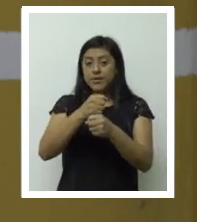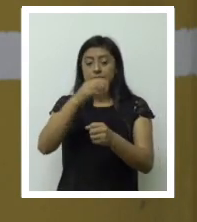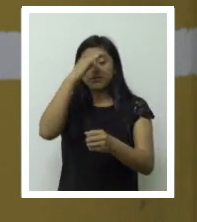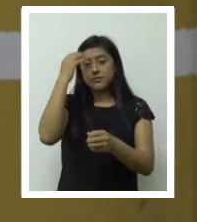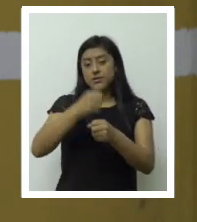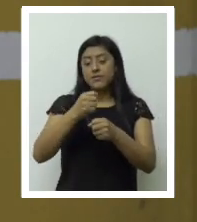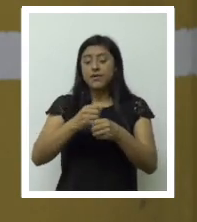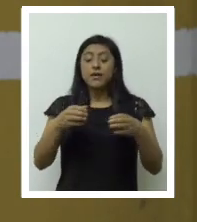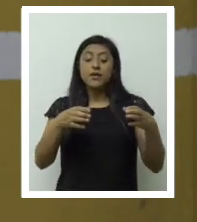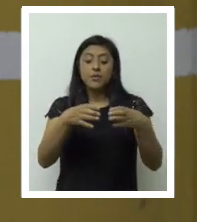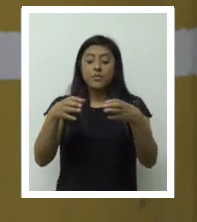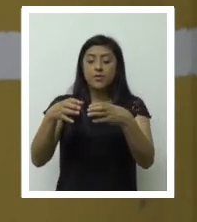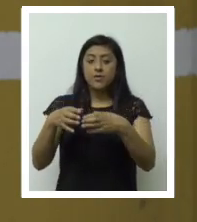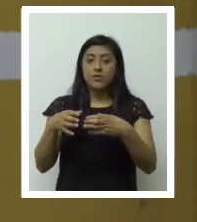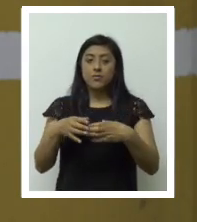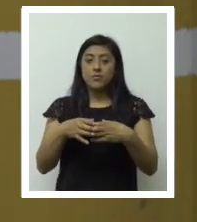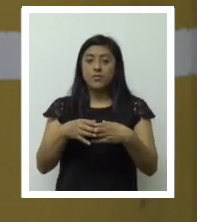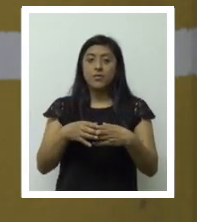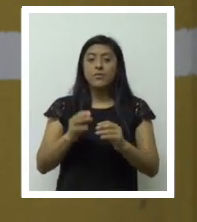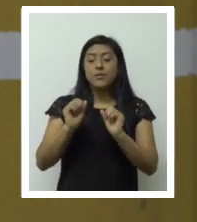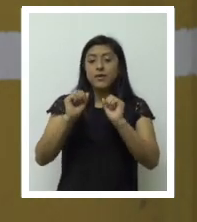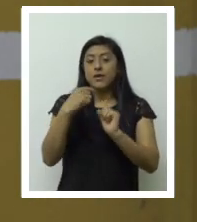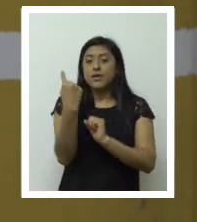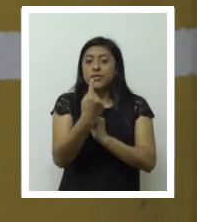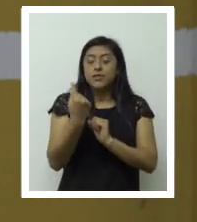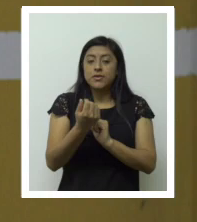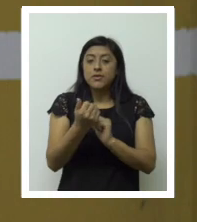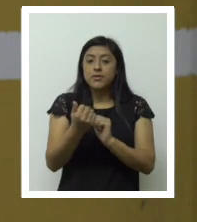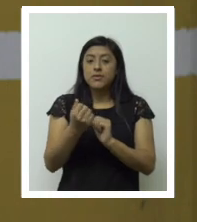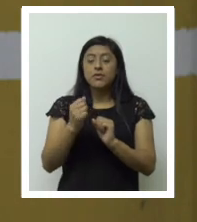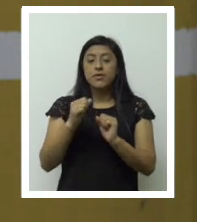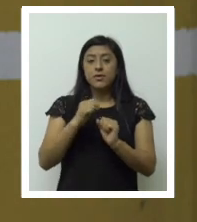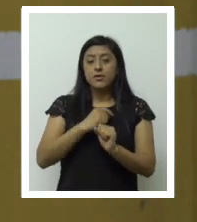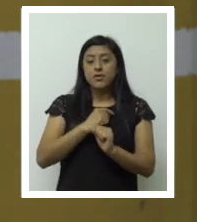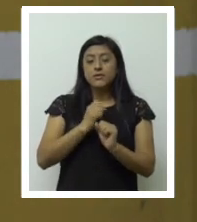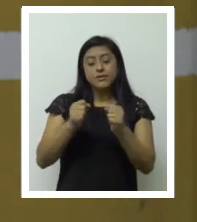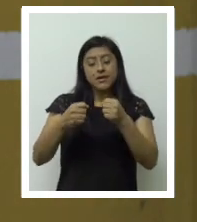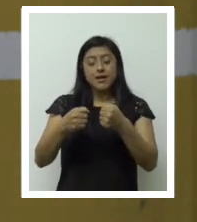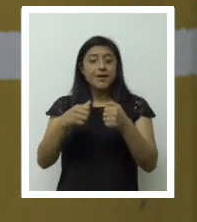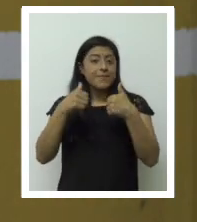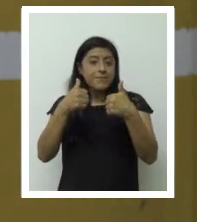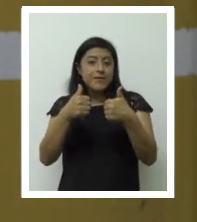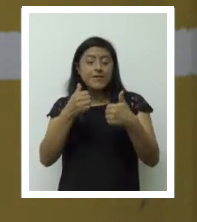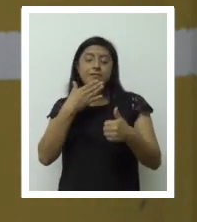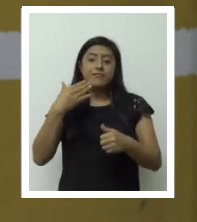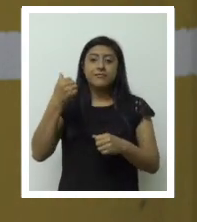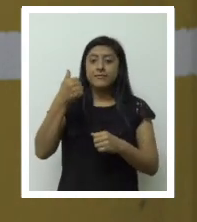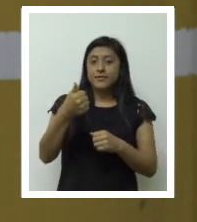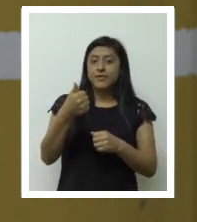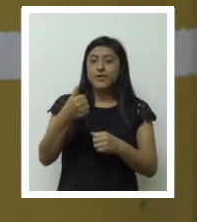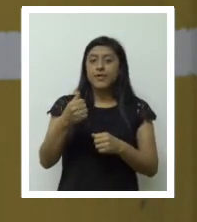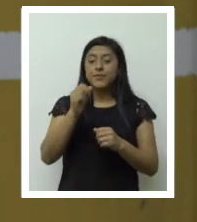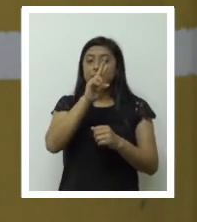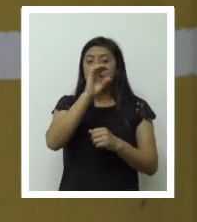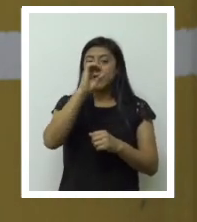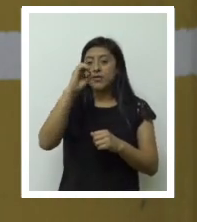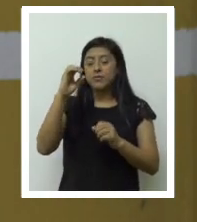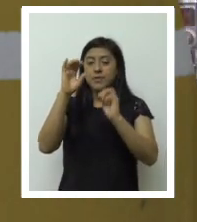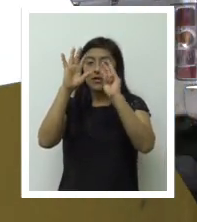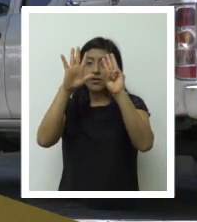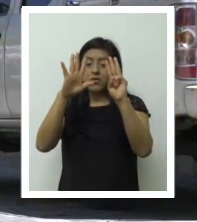grupo de compañeros, trabajar como equipo para que todo pues salga de una forma